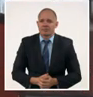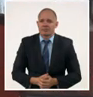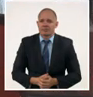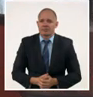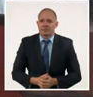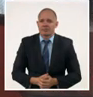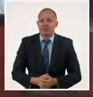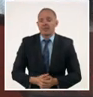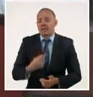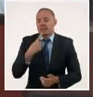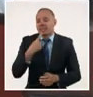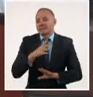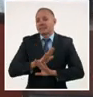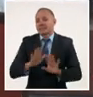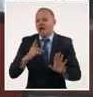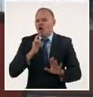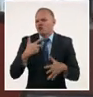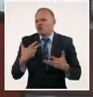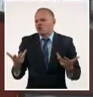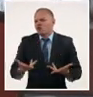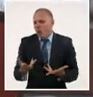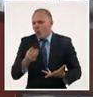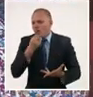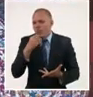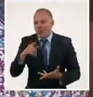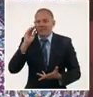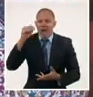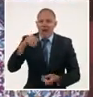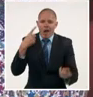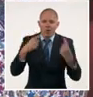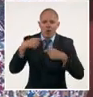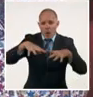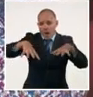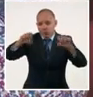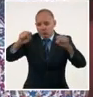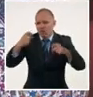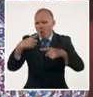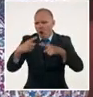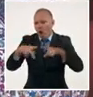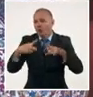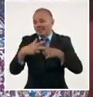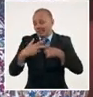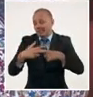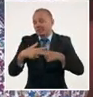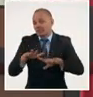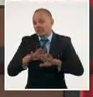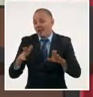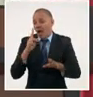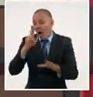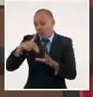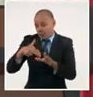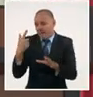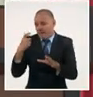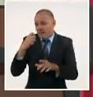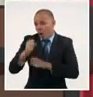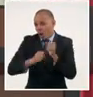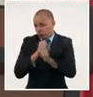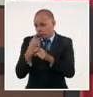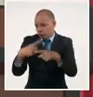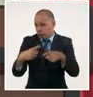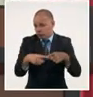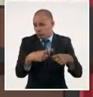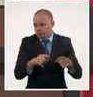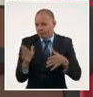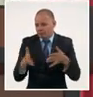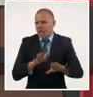para erradicar interrupciones del servicio eléctrico y disponer de combustible para otras actividades. Morales Ojeda